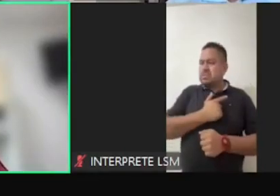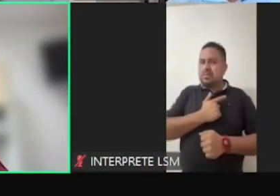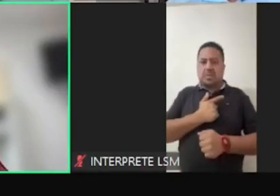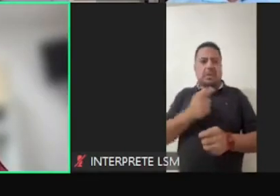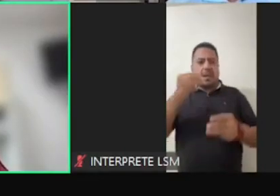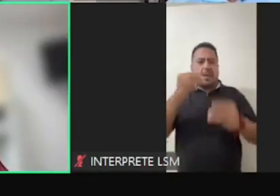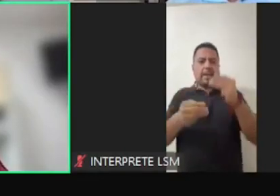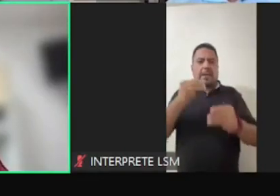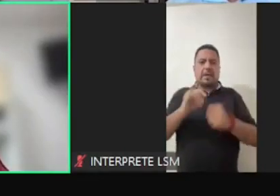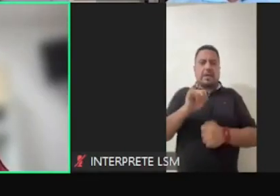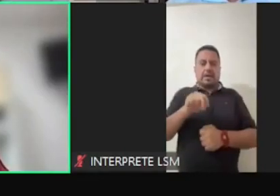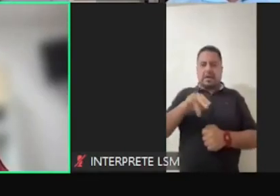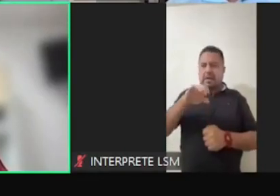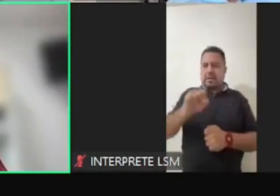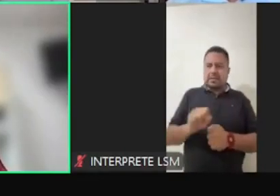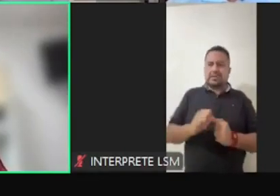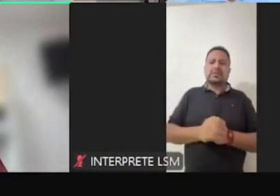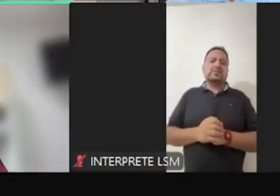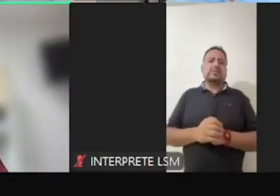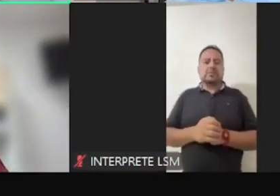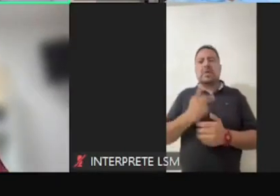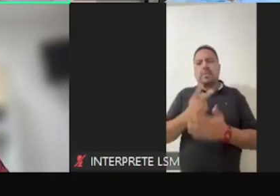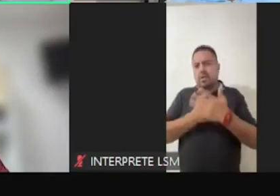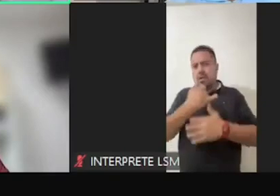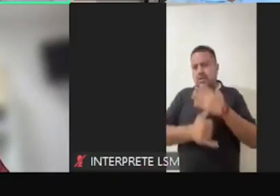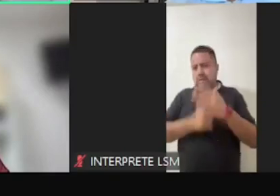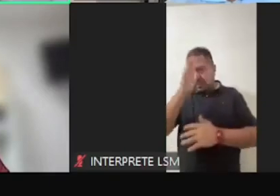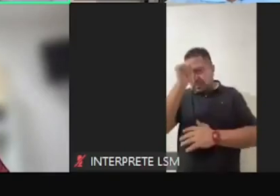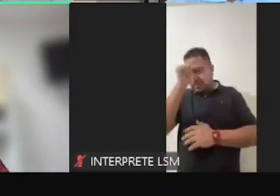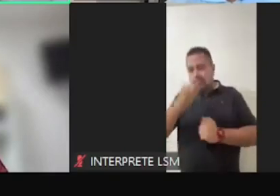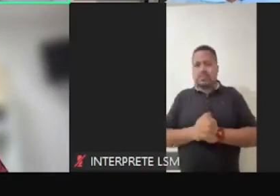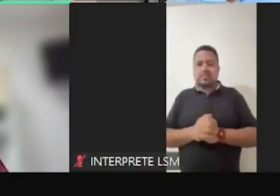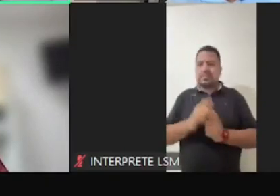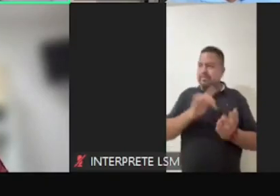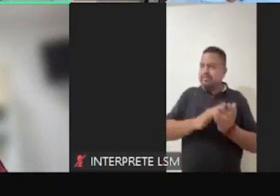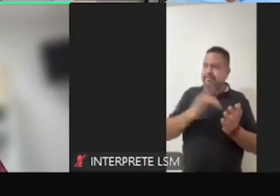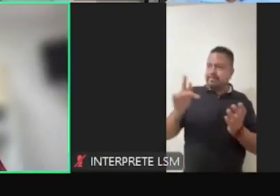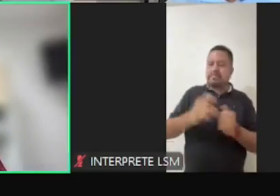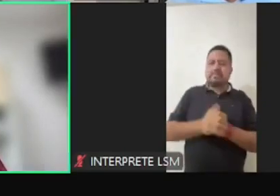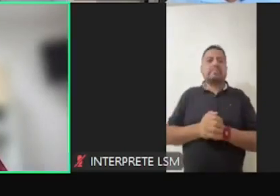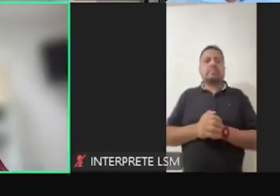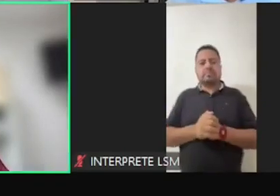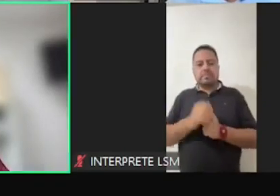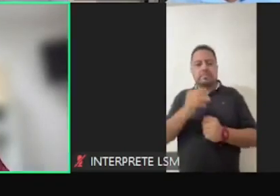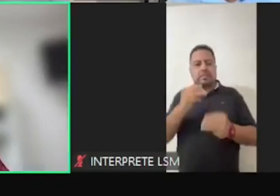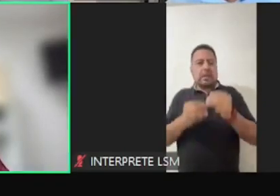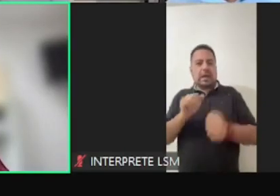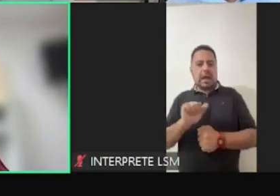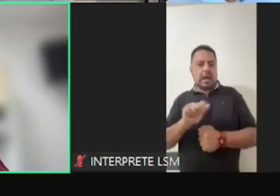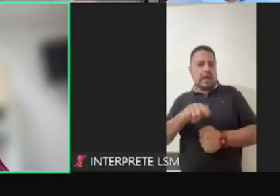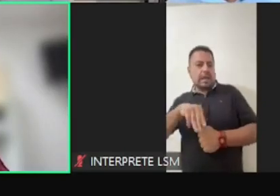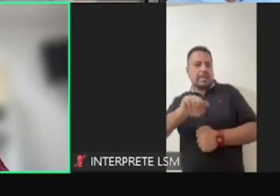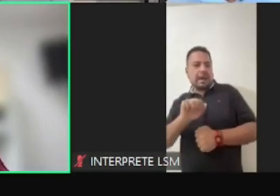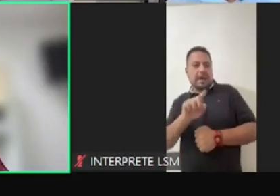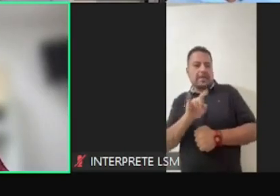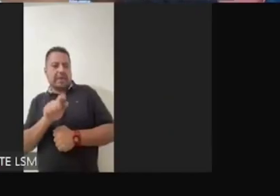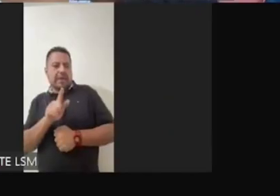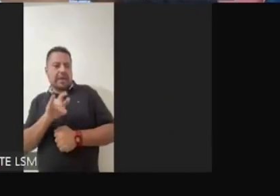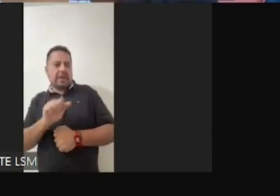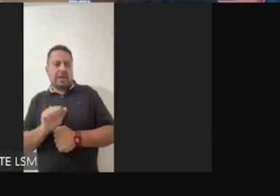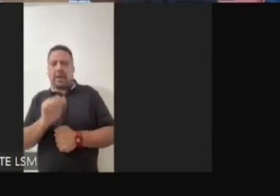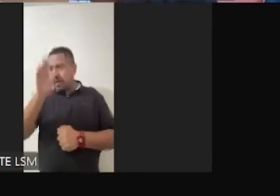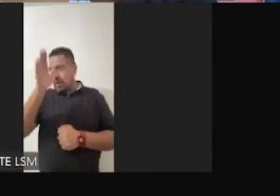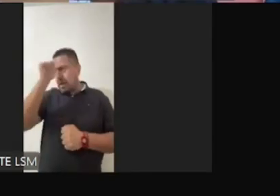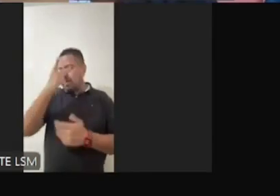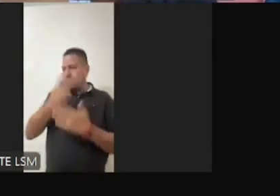José Inés betancur Salgado con el proyecto Gracias magistrado magistrada almadelia Eugenio Alcaraz a favor